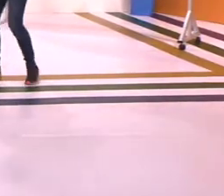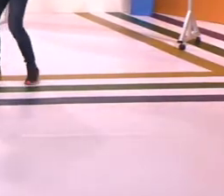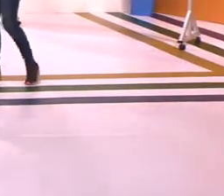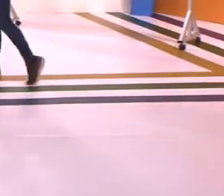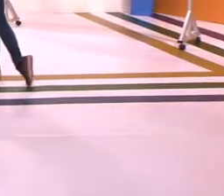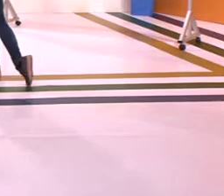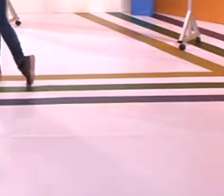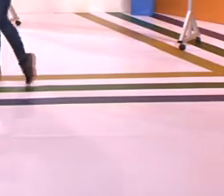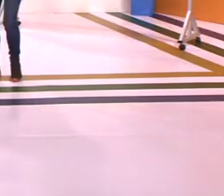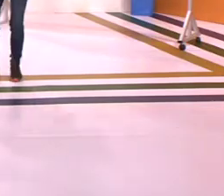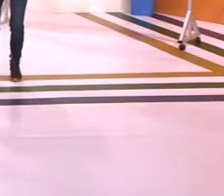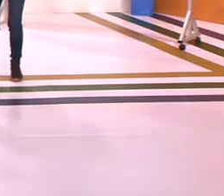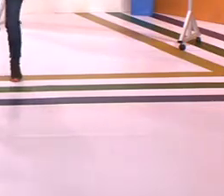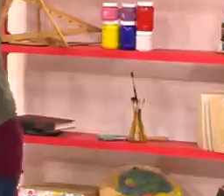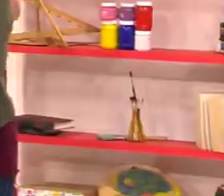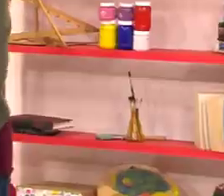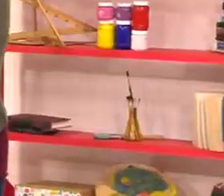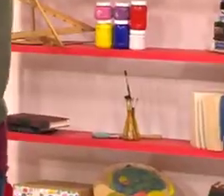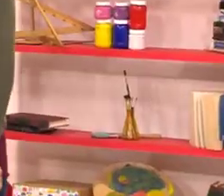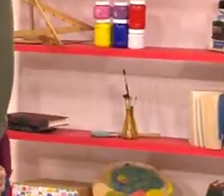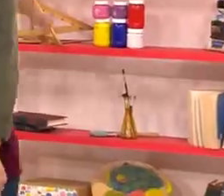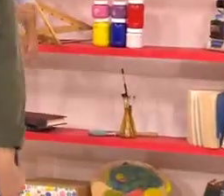Cluc, cluc.